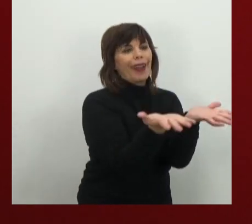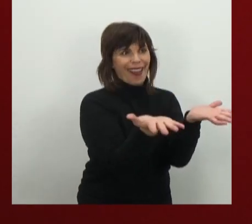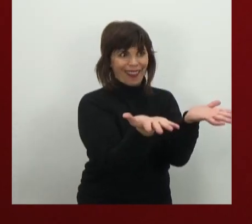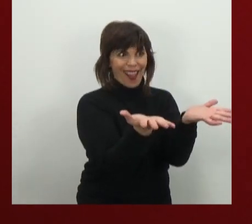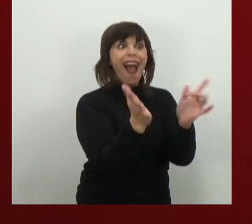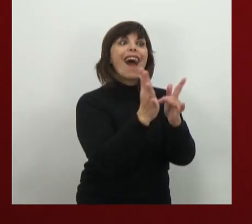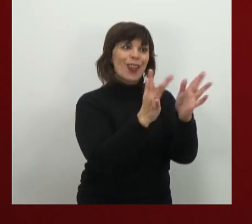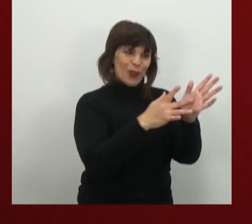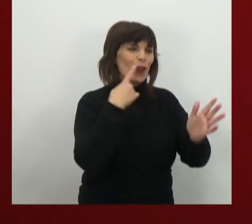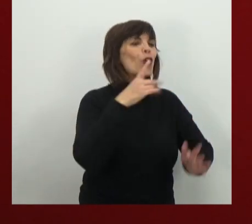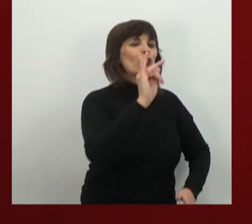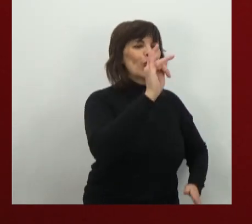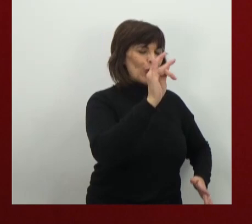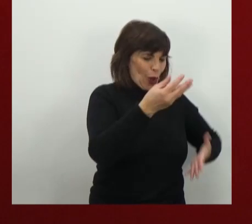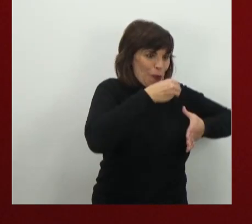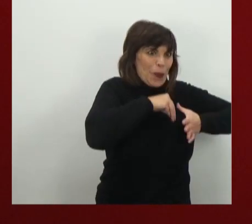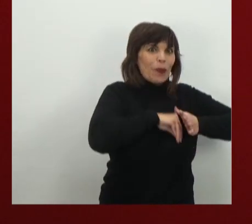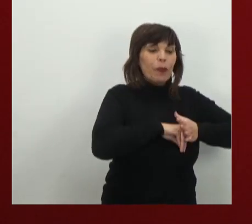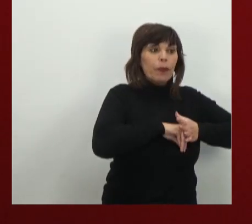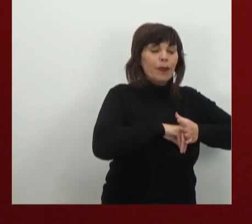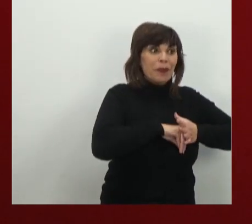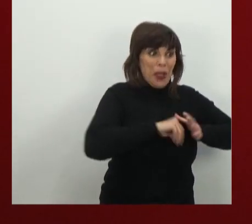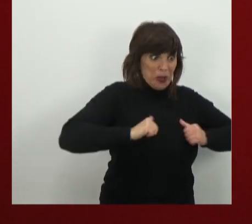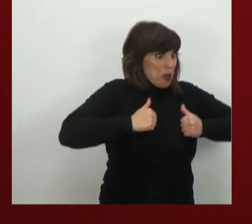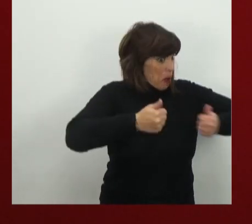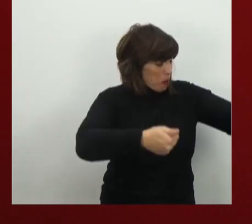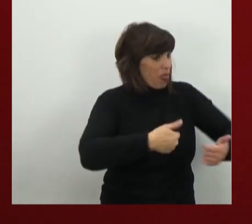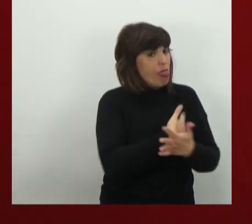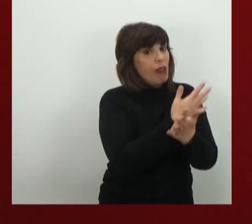Pero la mayoría de los cristianos